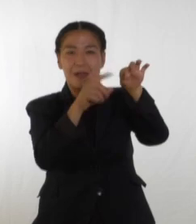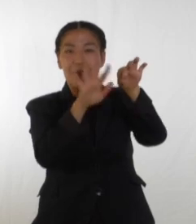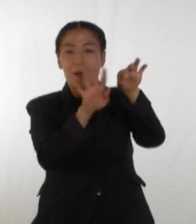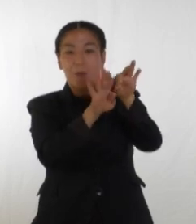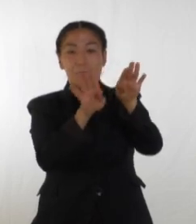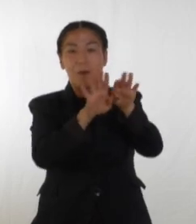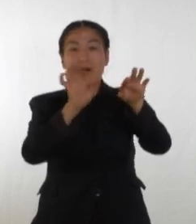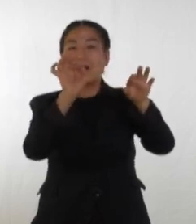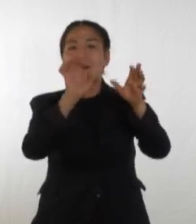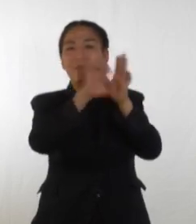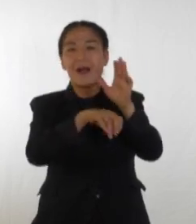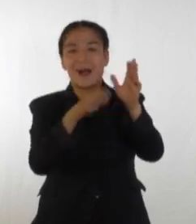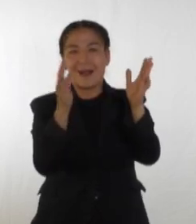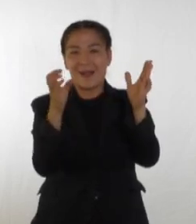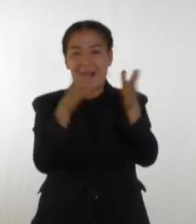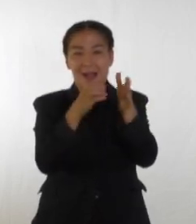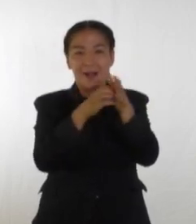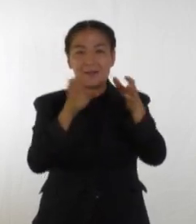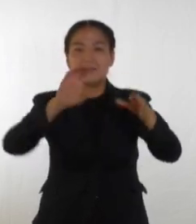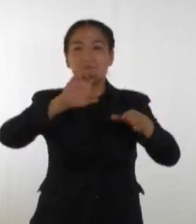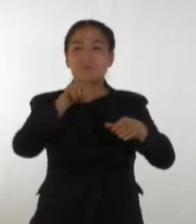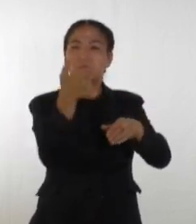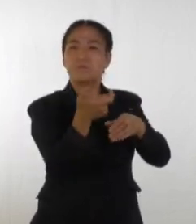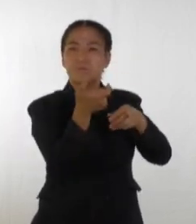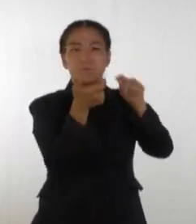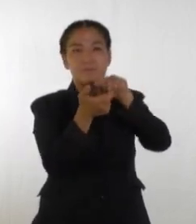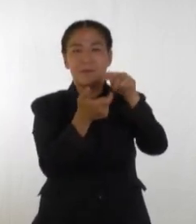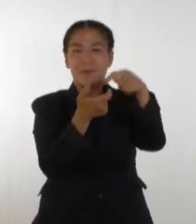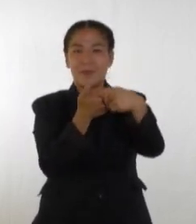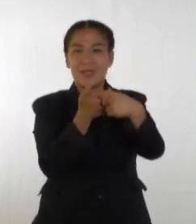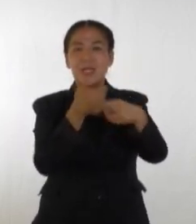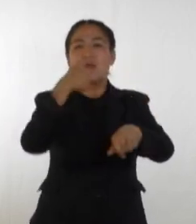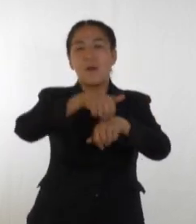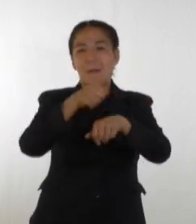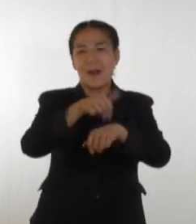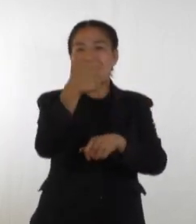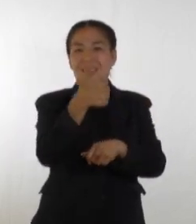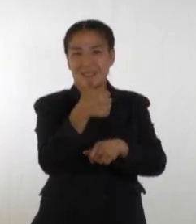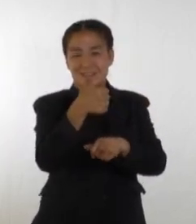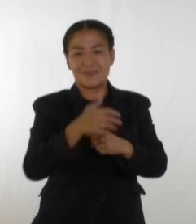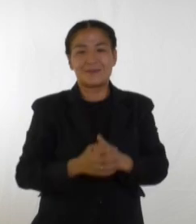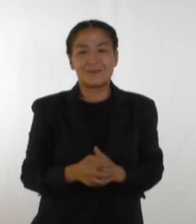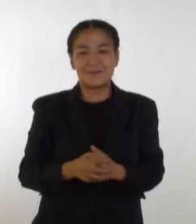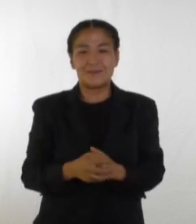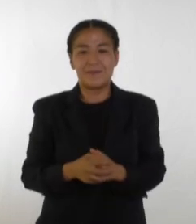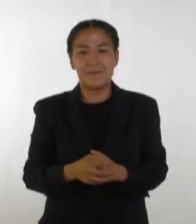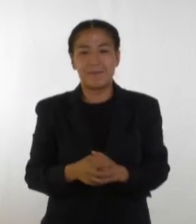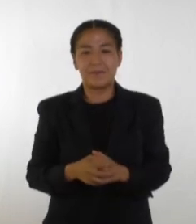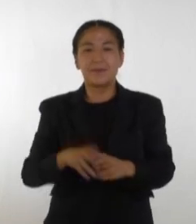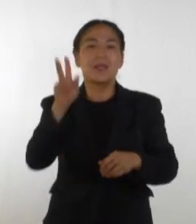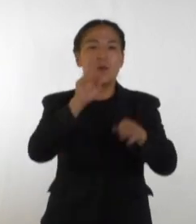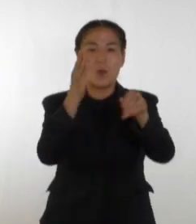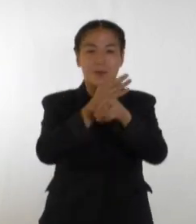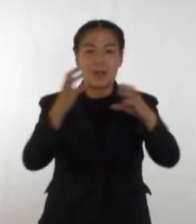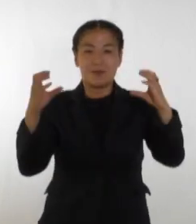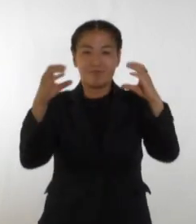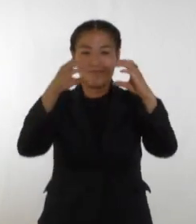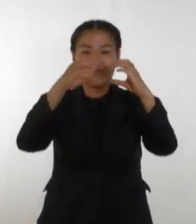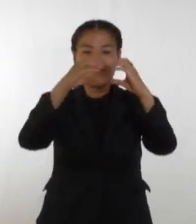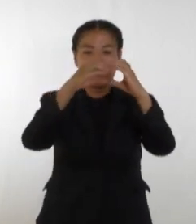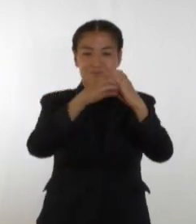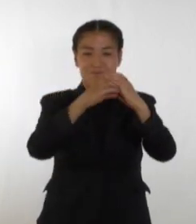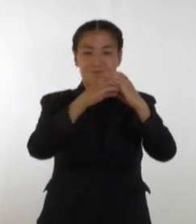lado opuesto, cuando metamos la caja, vamos a tener el número 6. Vamos a